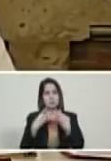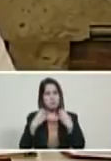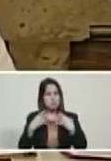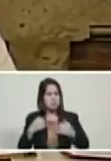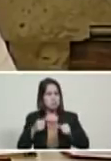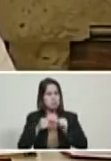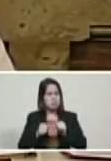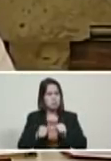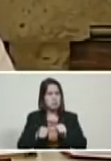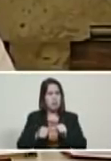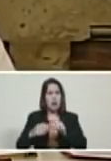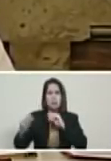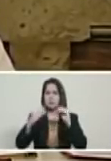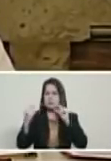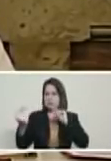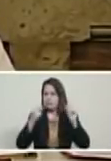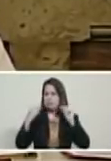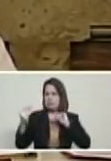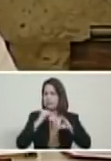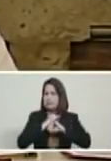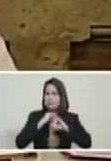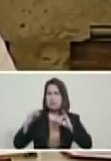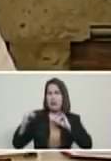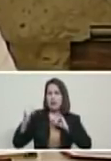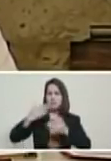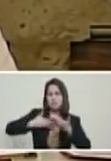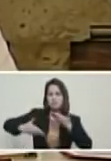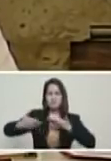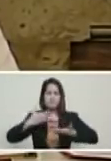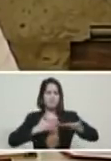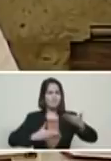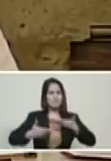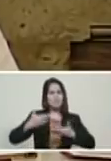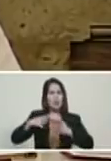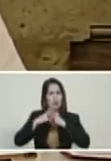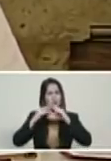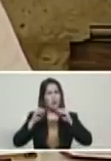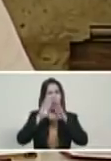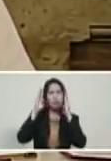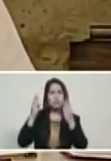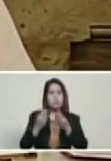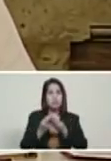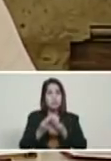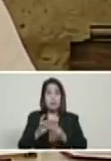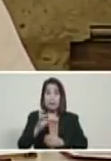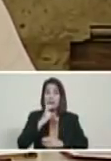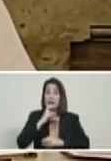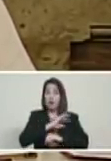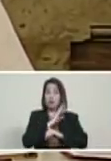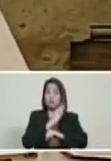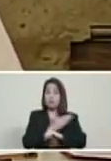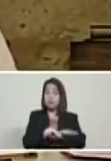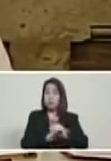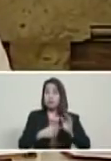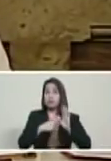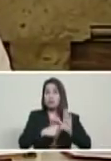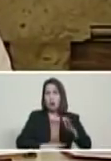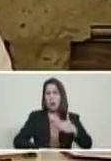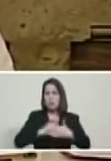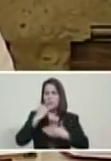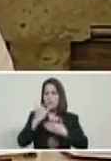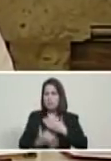bien conversados, muy bien negociados, ¿no? Y el oro viene a fortalecer las